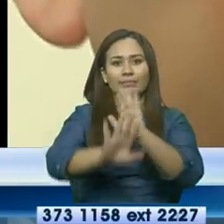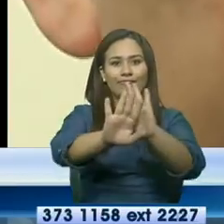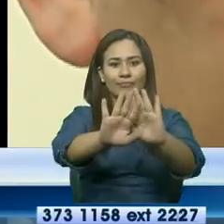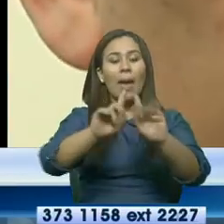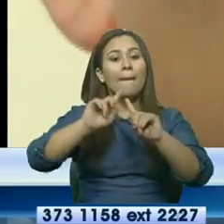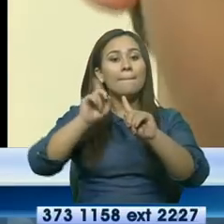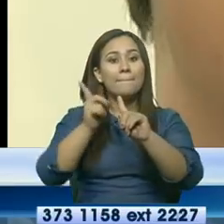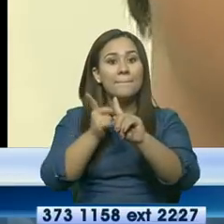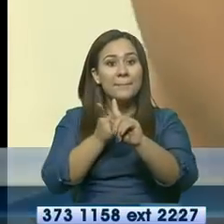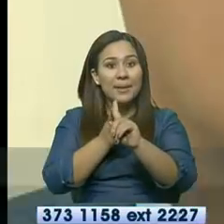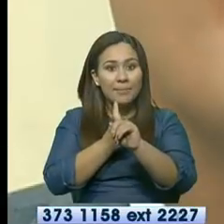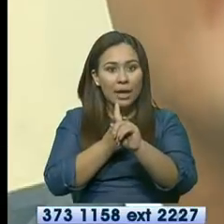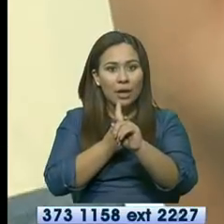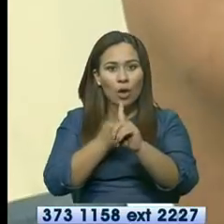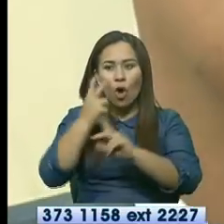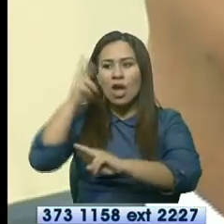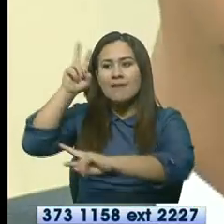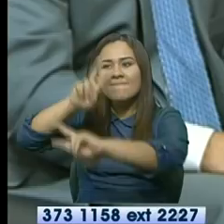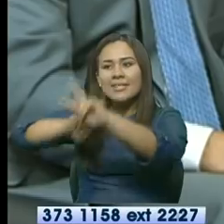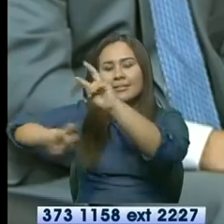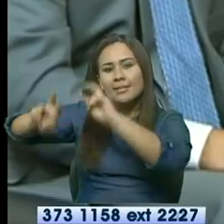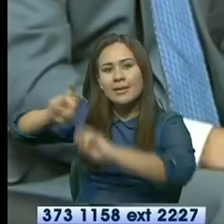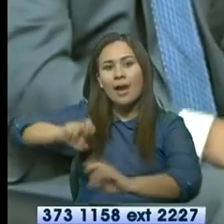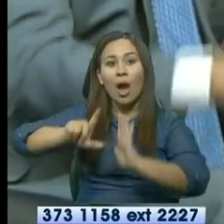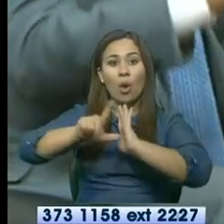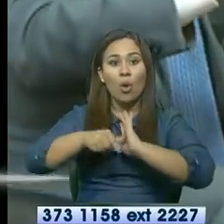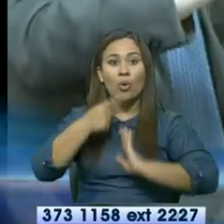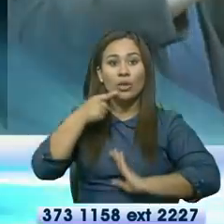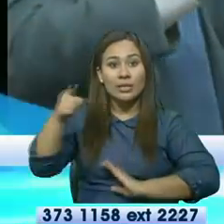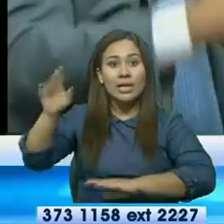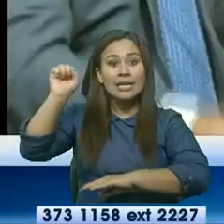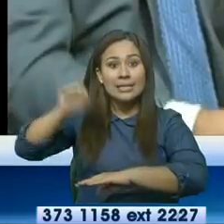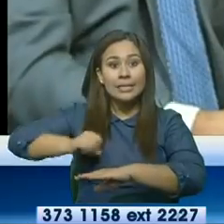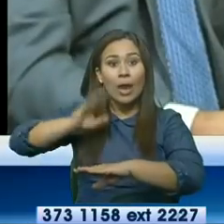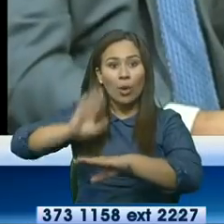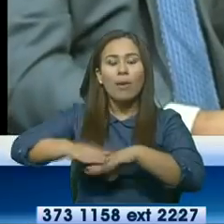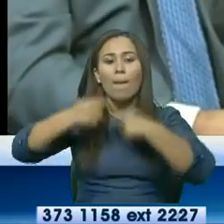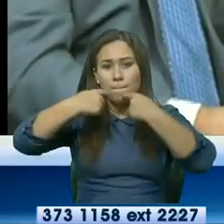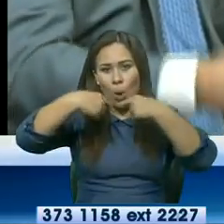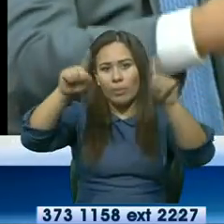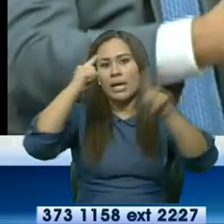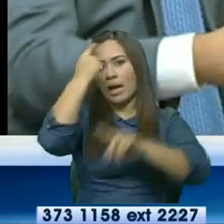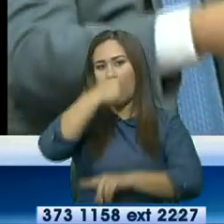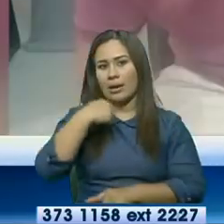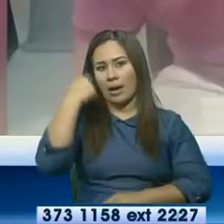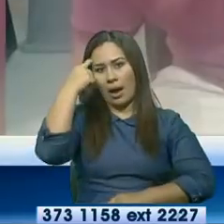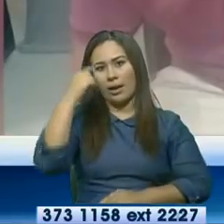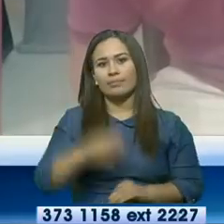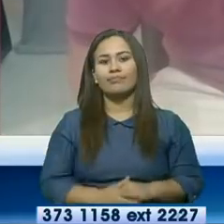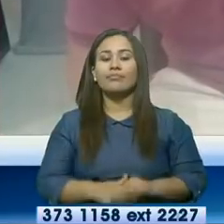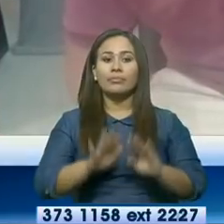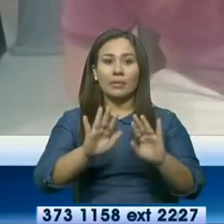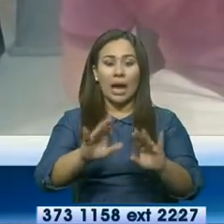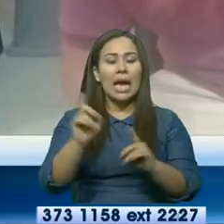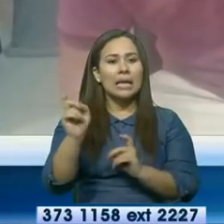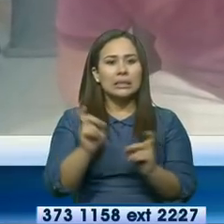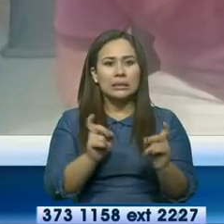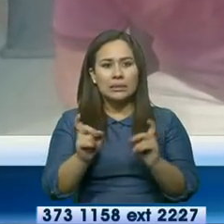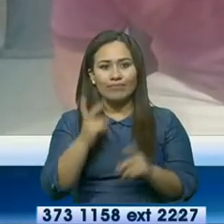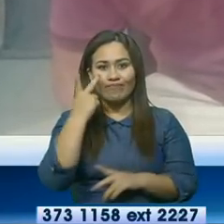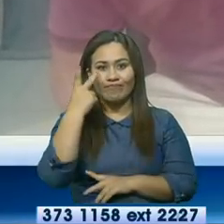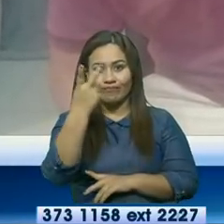étnico acá lo considera que al tratarse de cuatro delitos execrables bajo la condición exclusiva de flagrancia